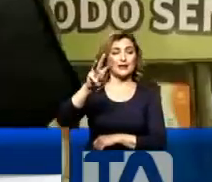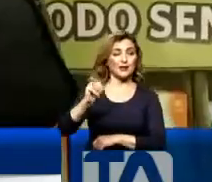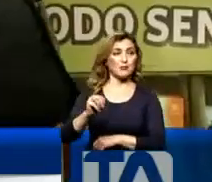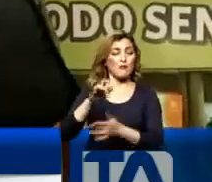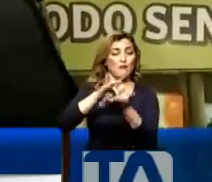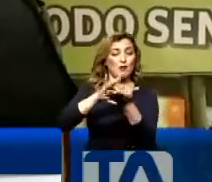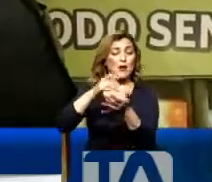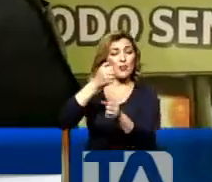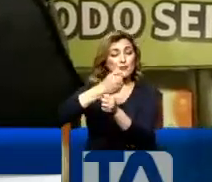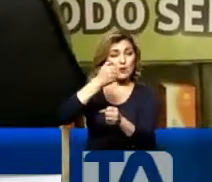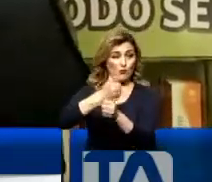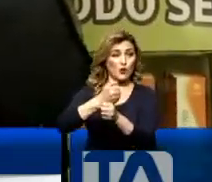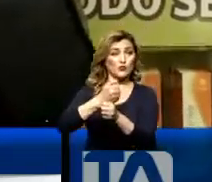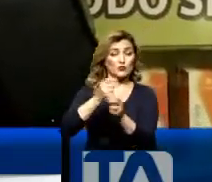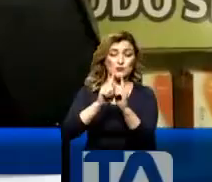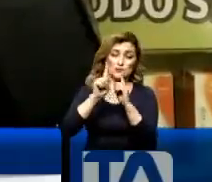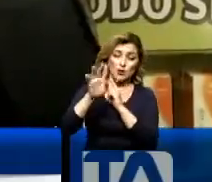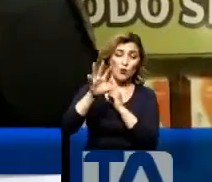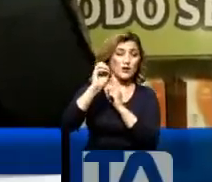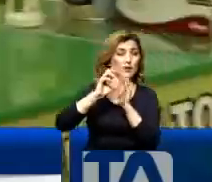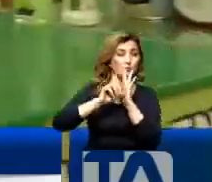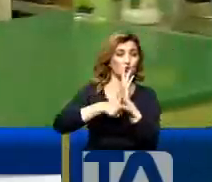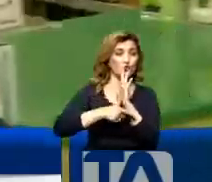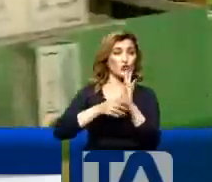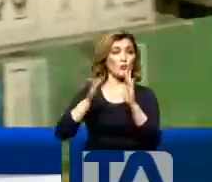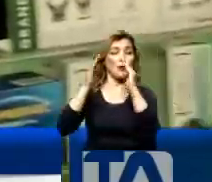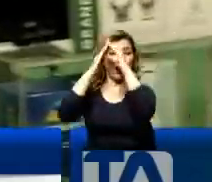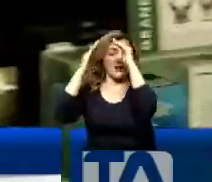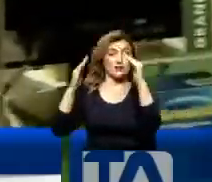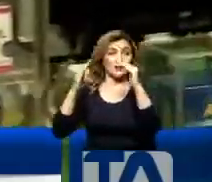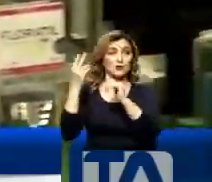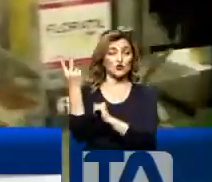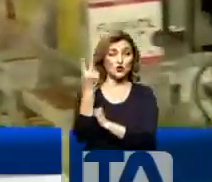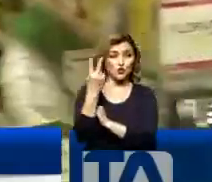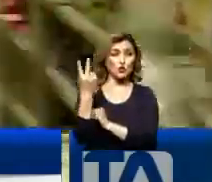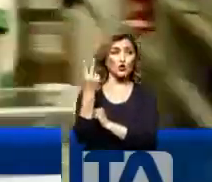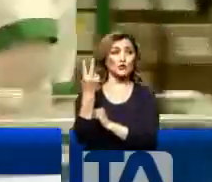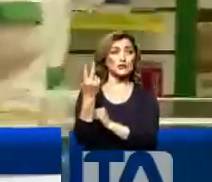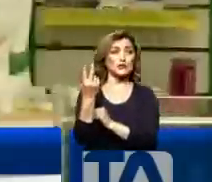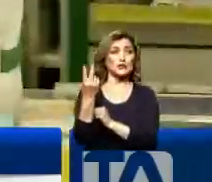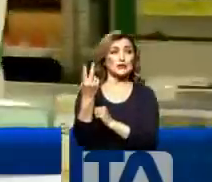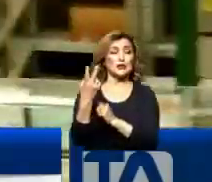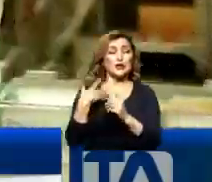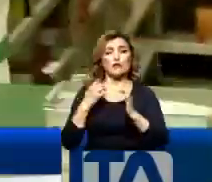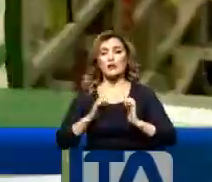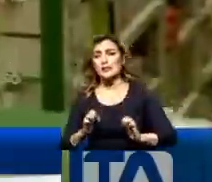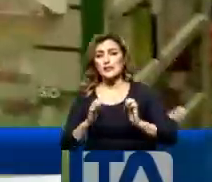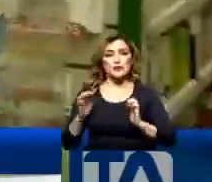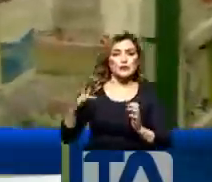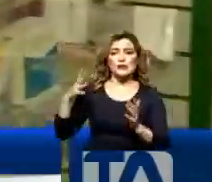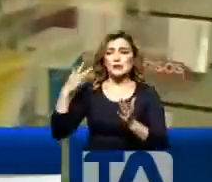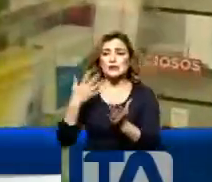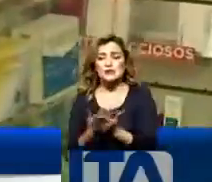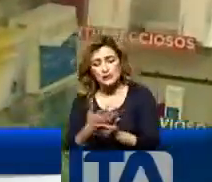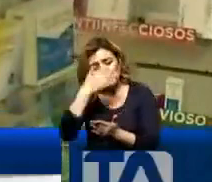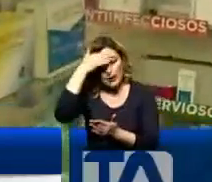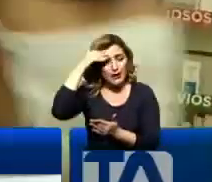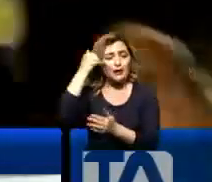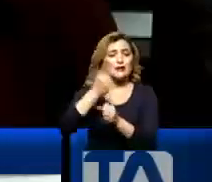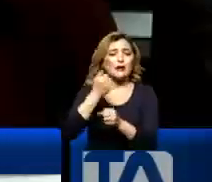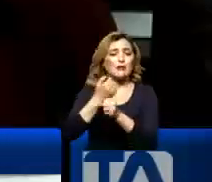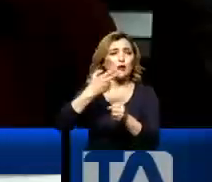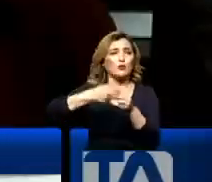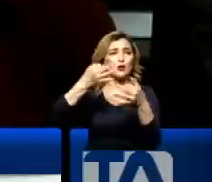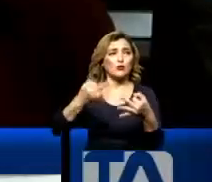de una farmacia ubicada a 40 minutos de su hogar. Las dos tuvieron que hacer varios esfuerzos para llegar a cumplir con sus